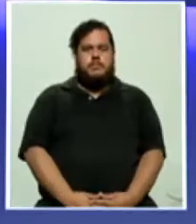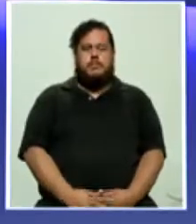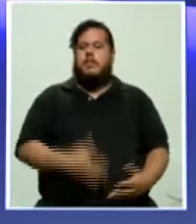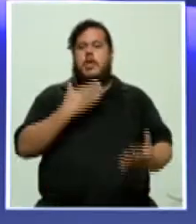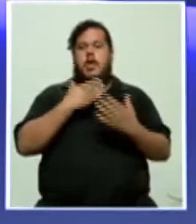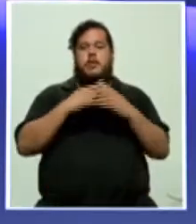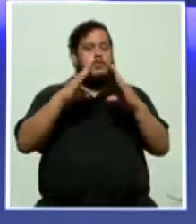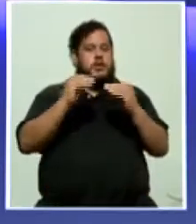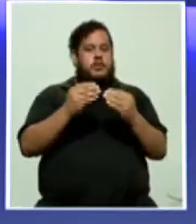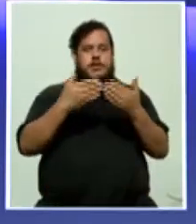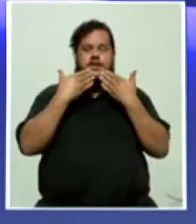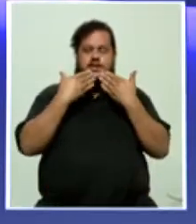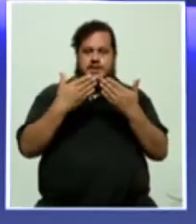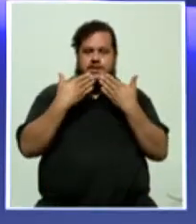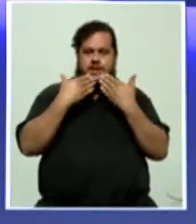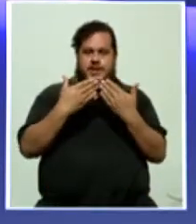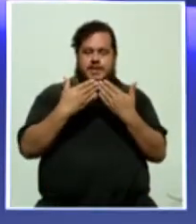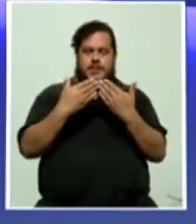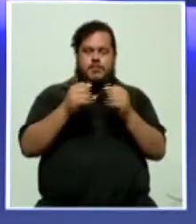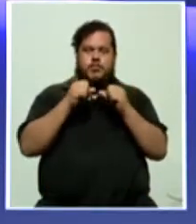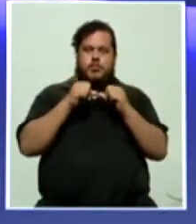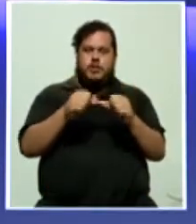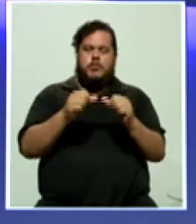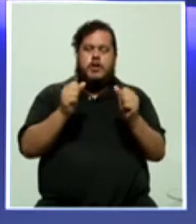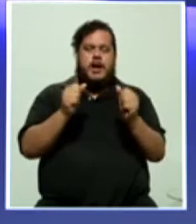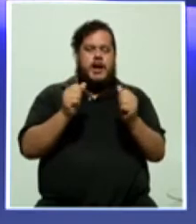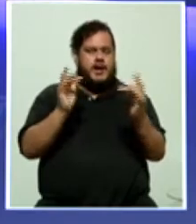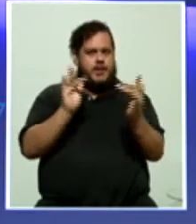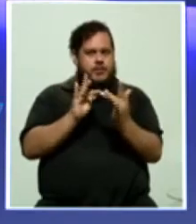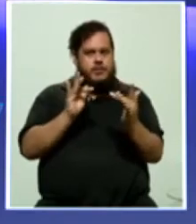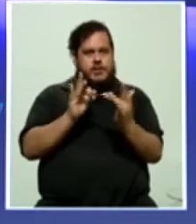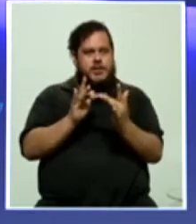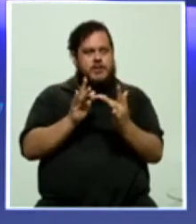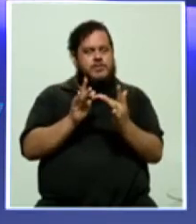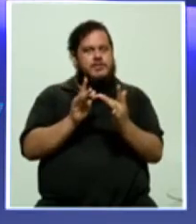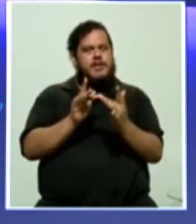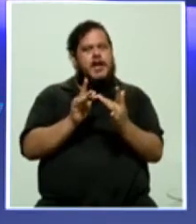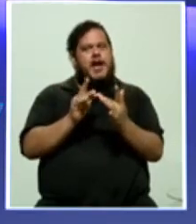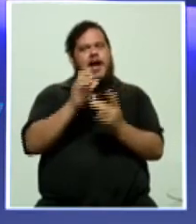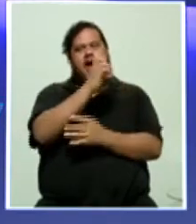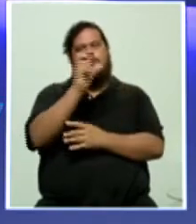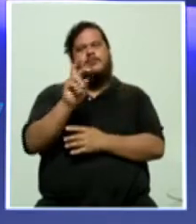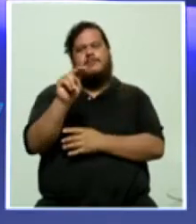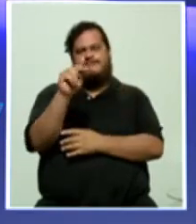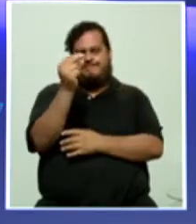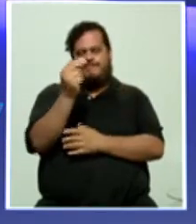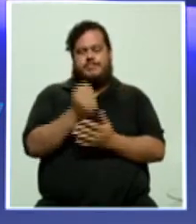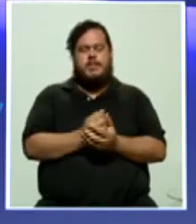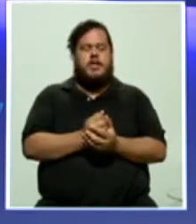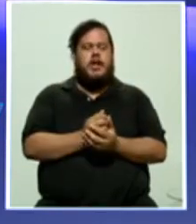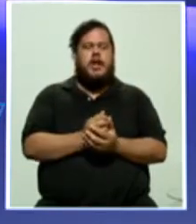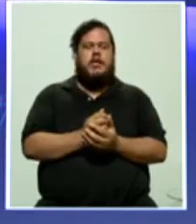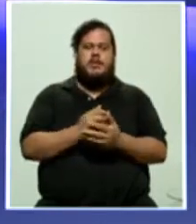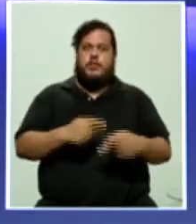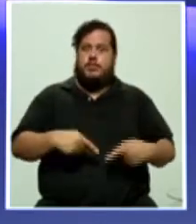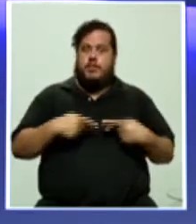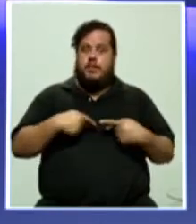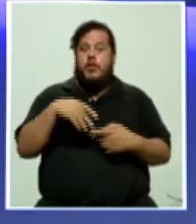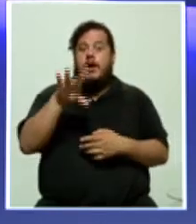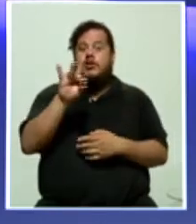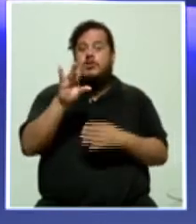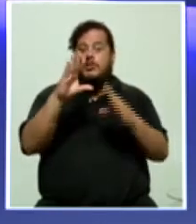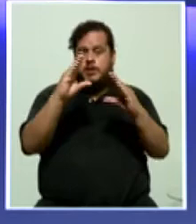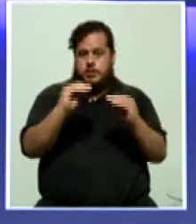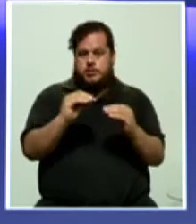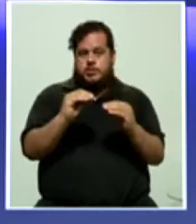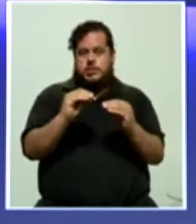Buenas noches, gracias por continuar conectados a la señal de Costa Rica Noticias. Estamos en vivo a las 8 de la